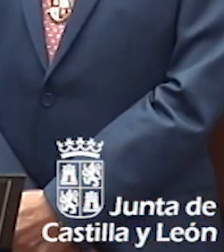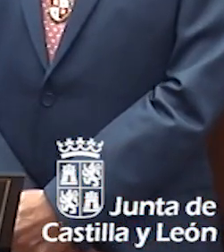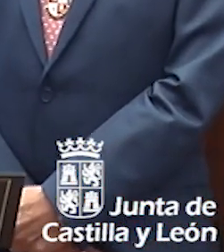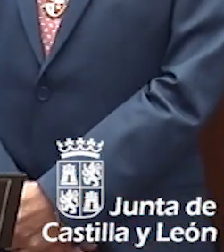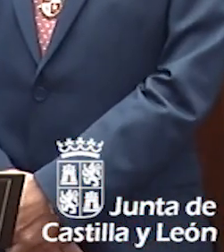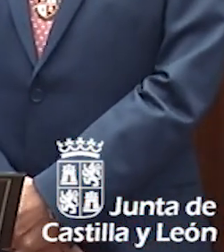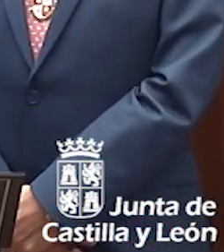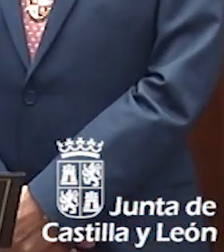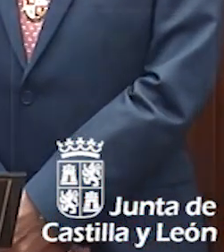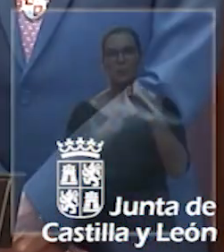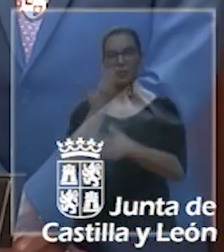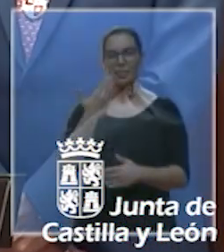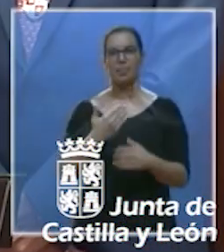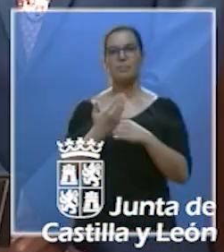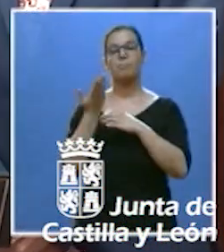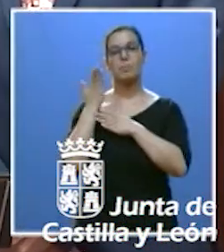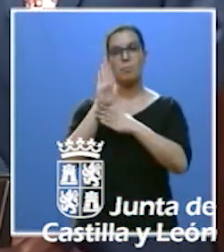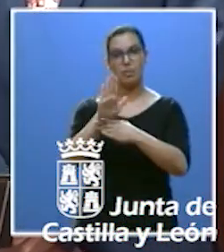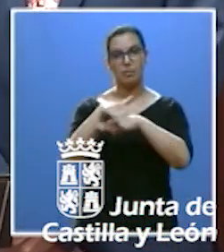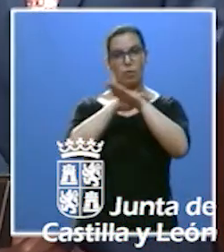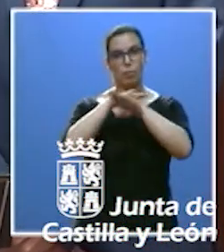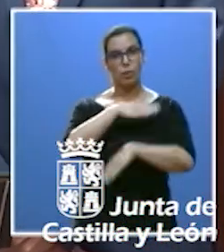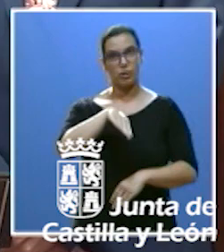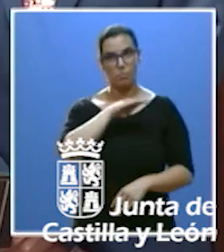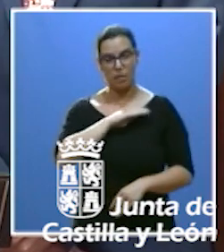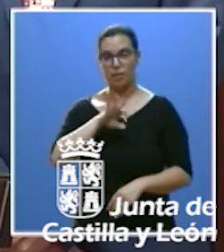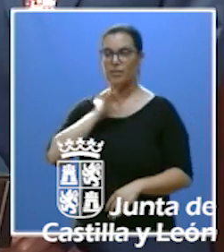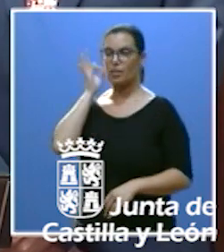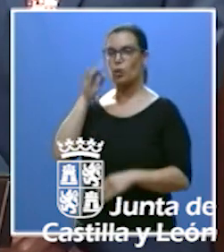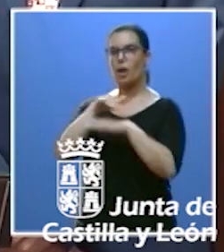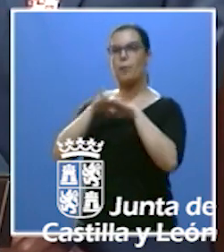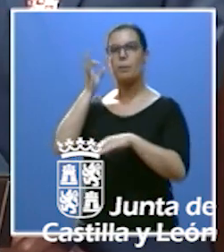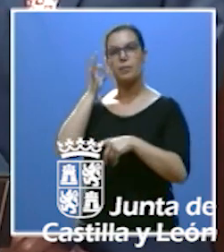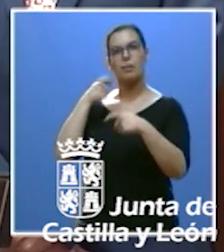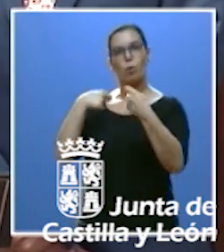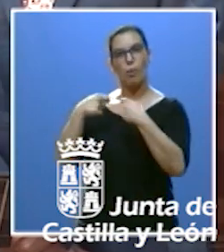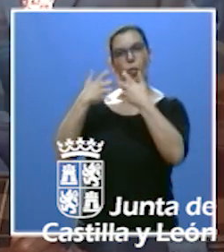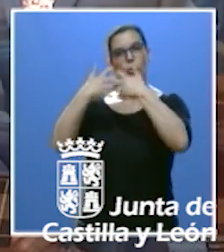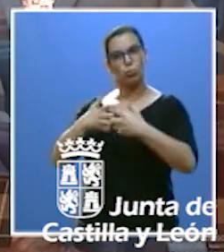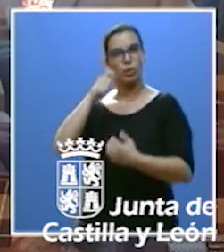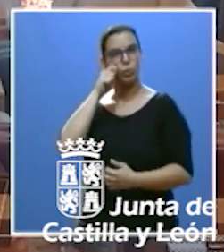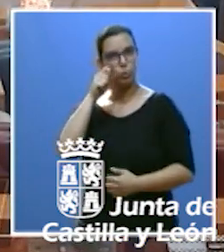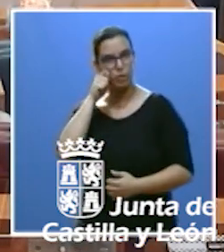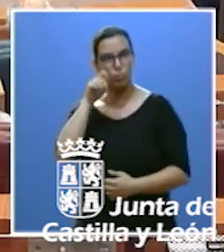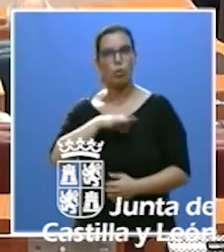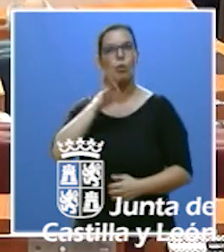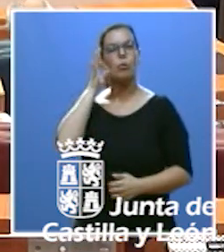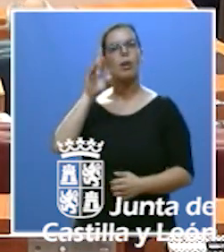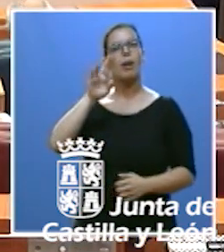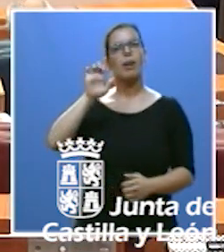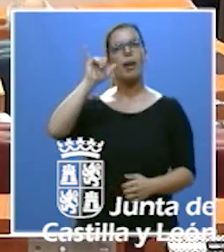Muy buenos días, representante del Gobierno de España, señora ministra de Comercio, Industria y Turismo, doña